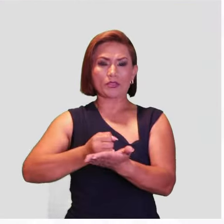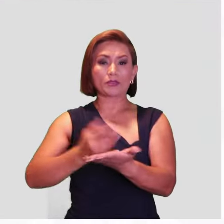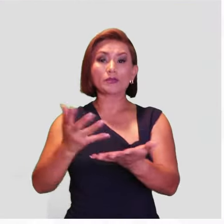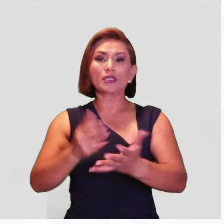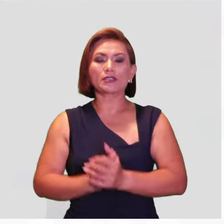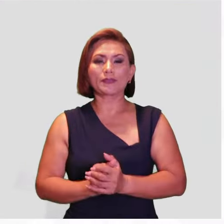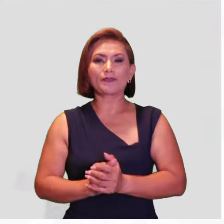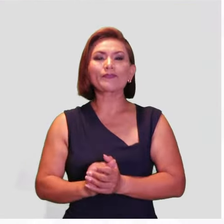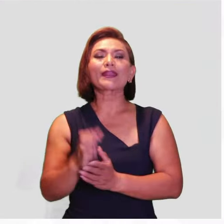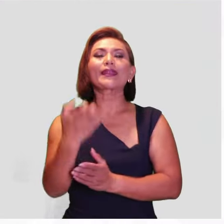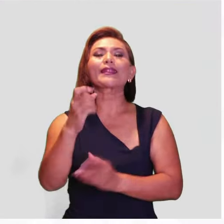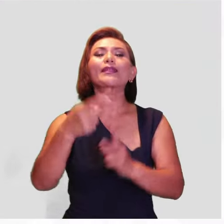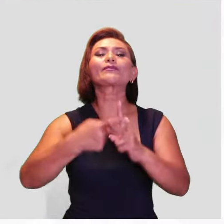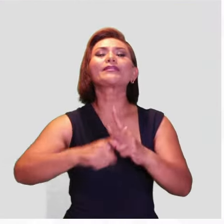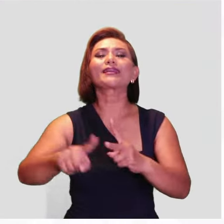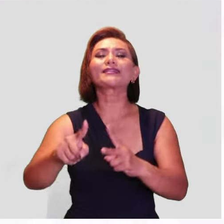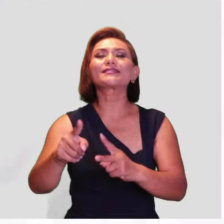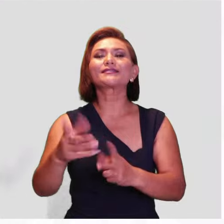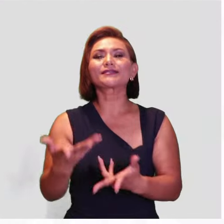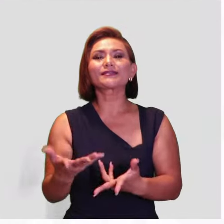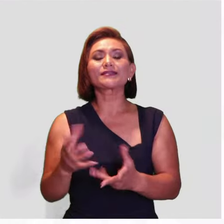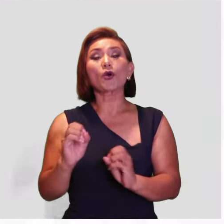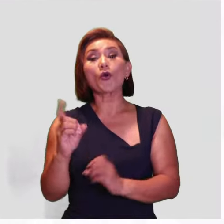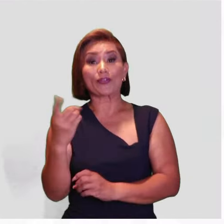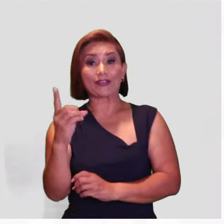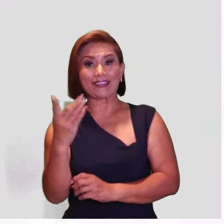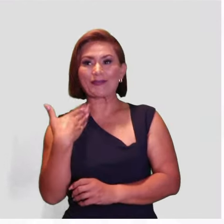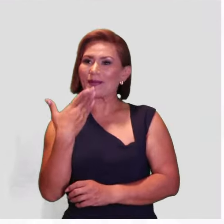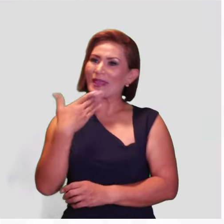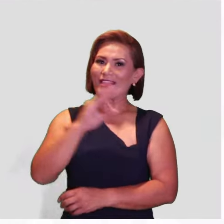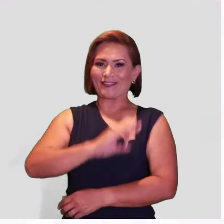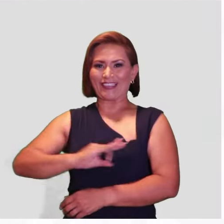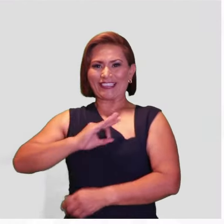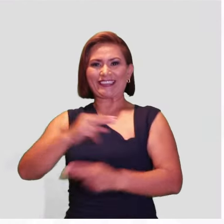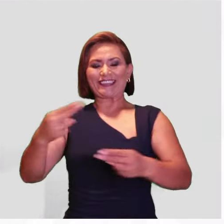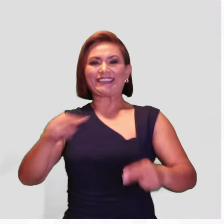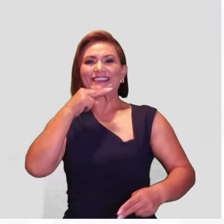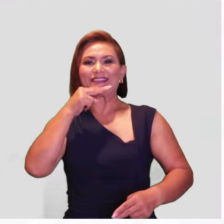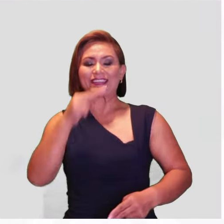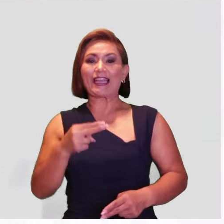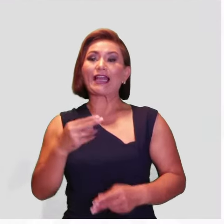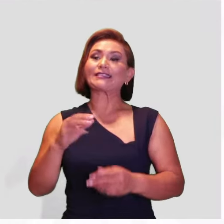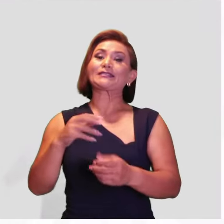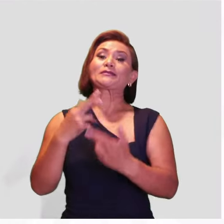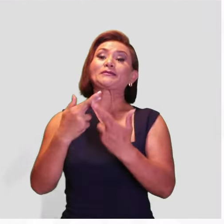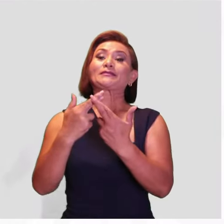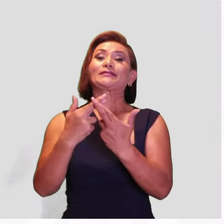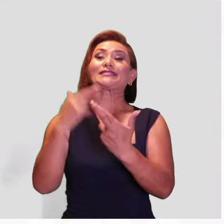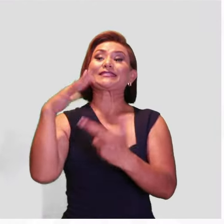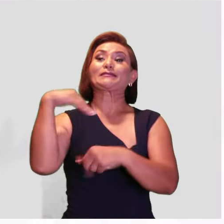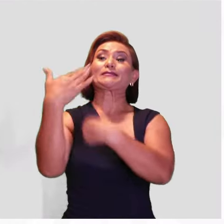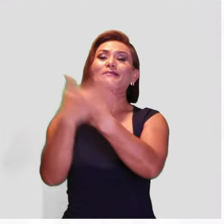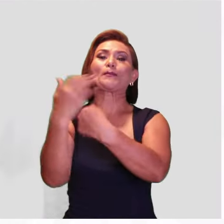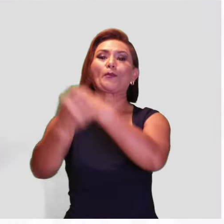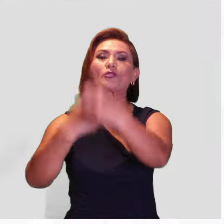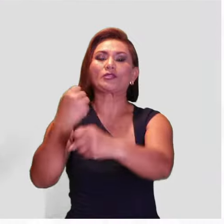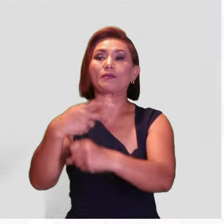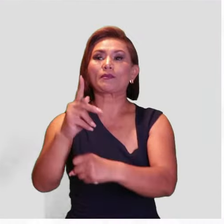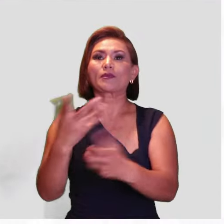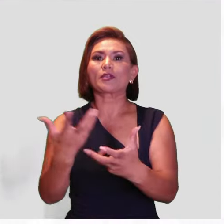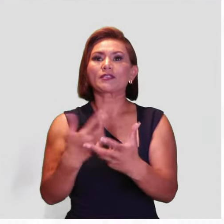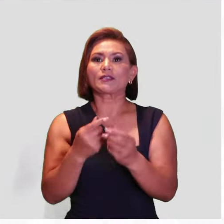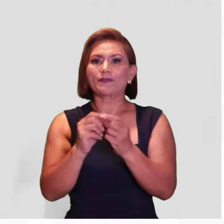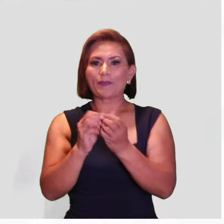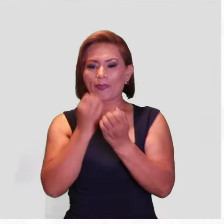hacemos? Desearle feliz Navidad a la población, desearle un próspero año nuevo, ¿y qué es lo primero? Afilarnos las